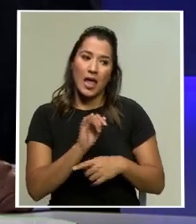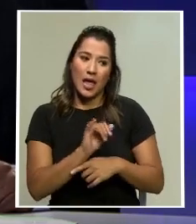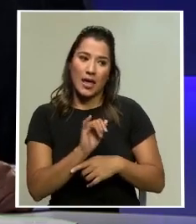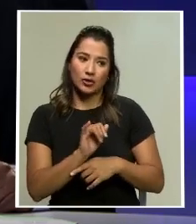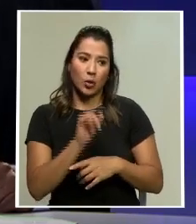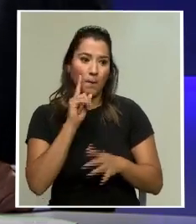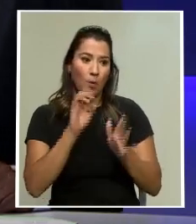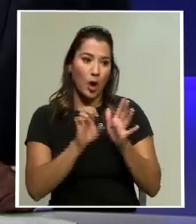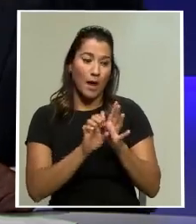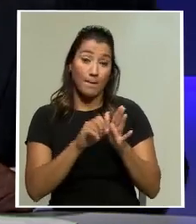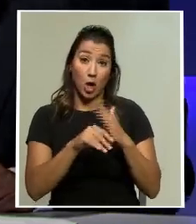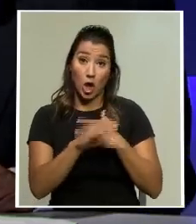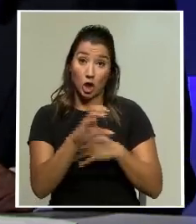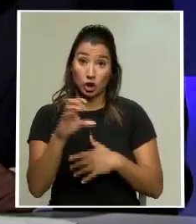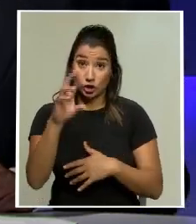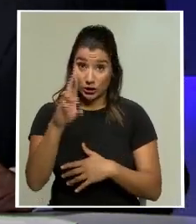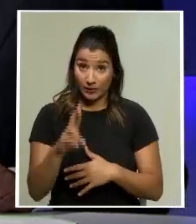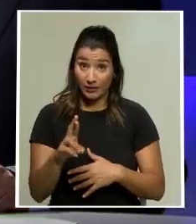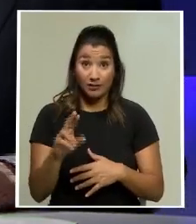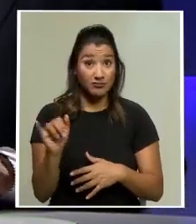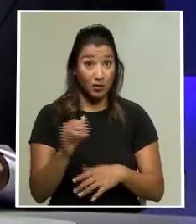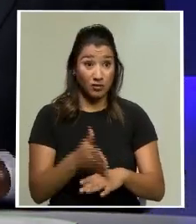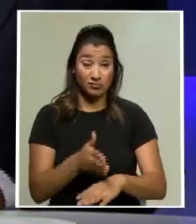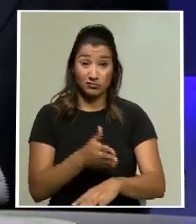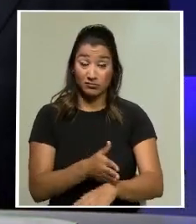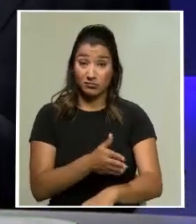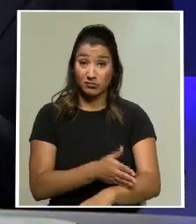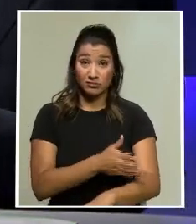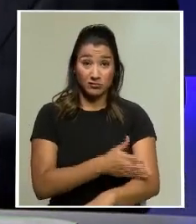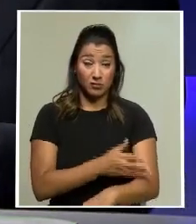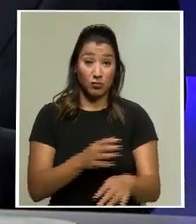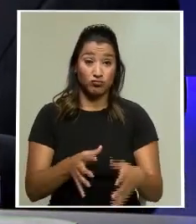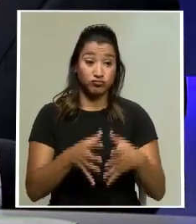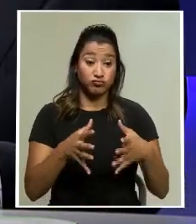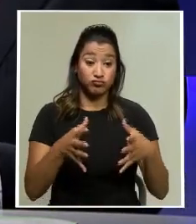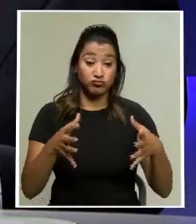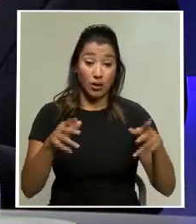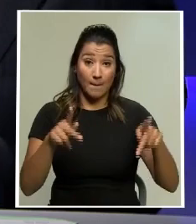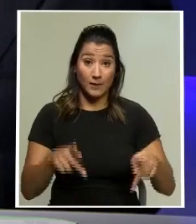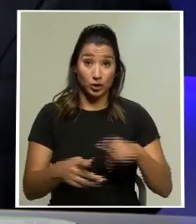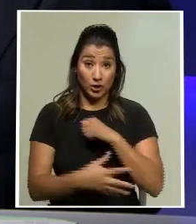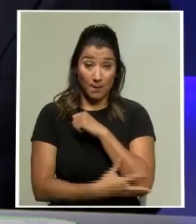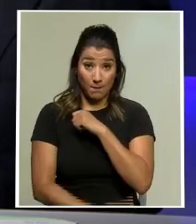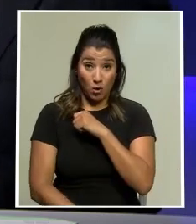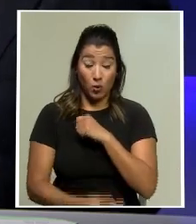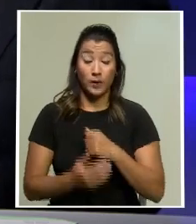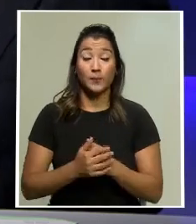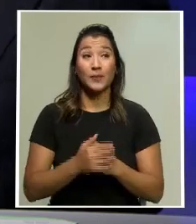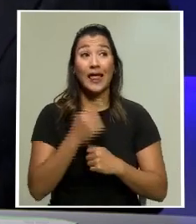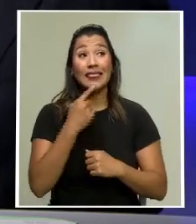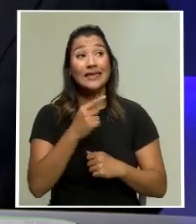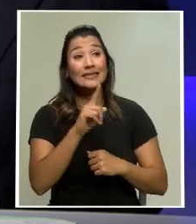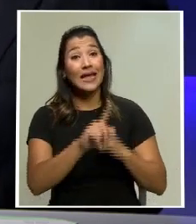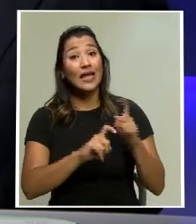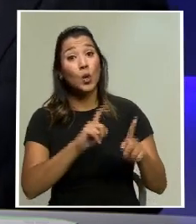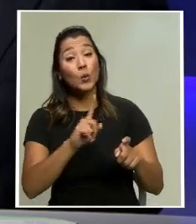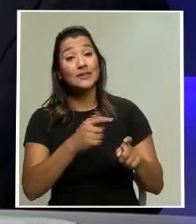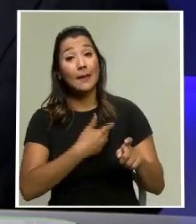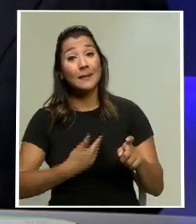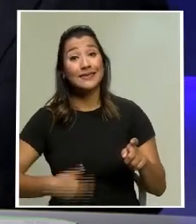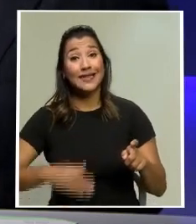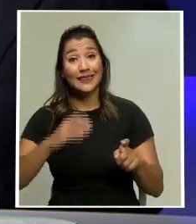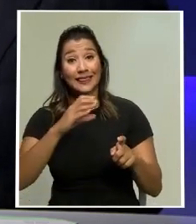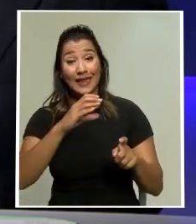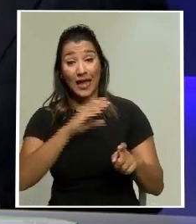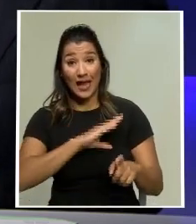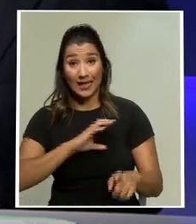caso de Costa Rica avanza. Las encuestas dicen que Bukele